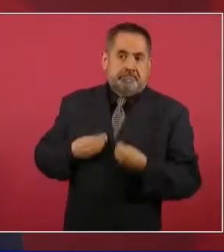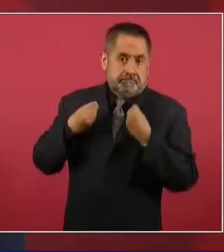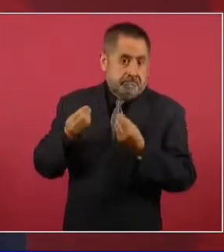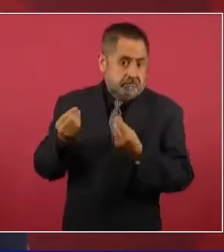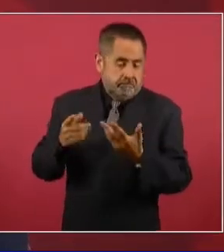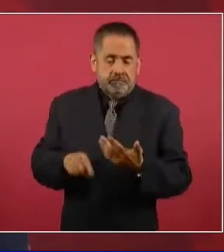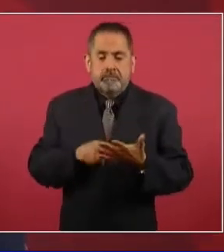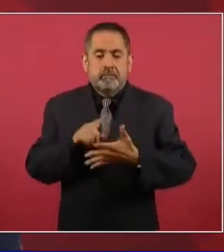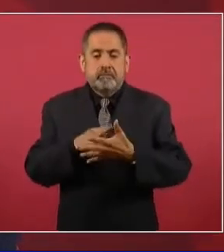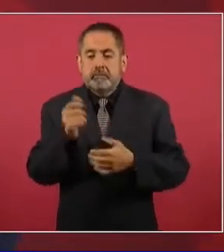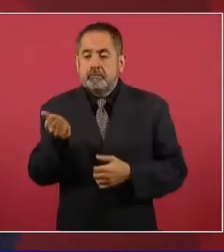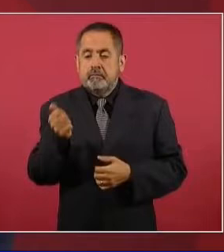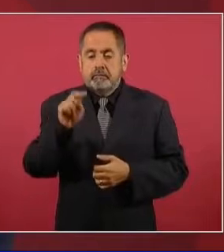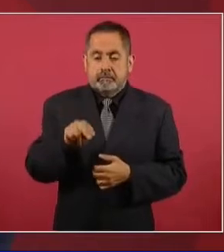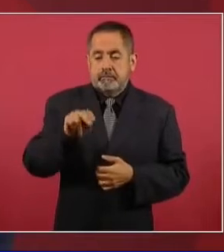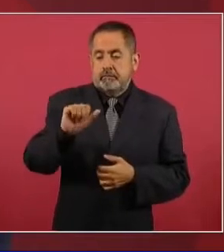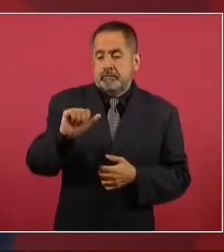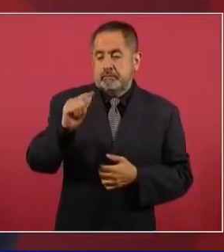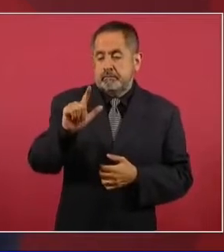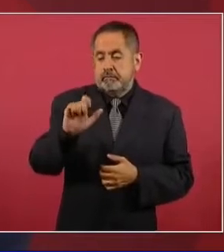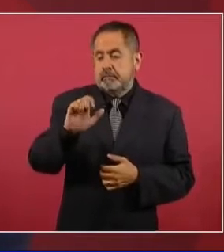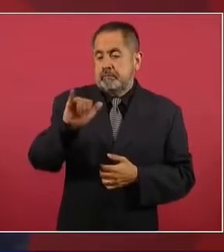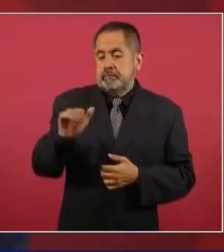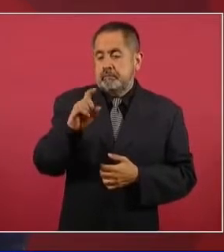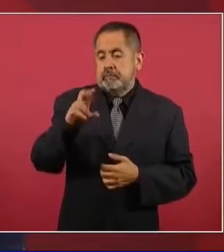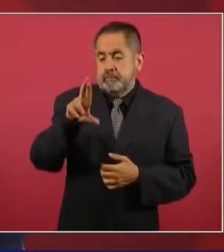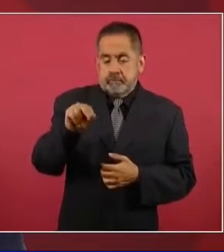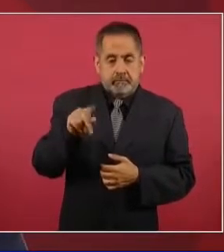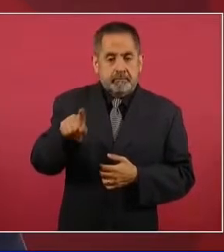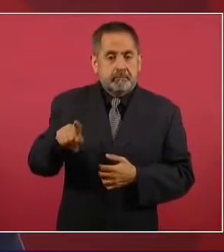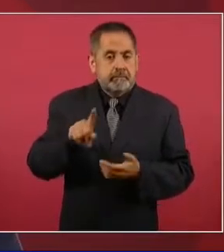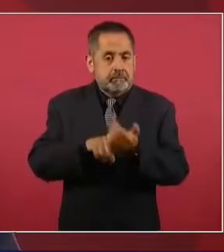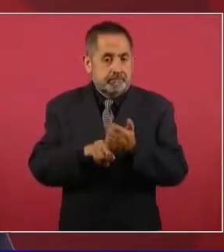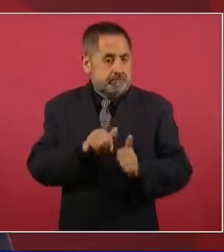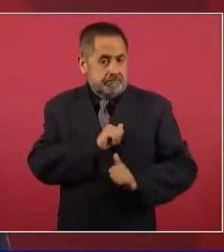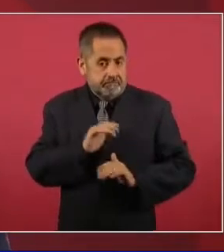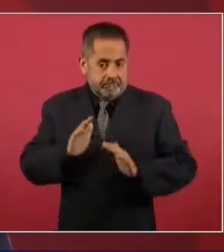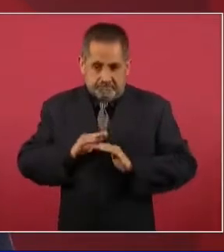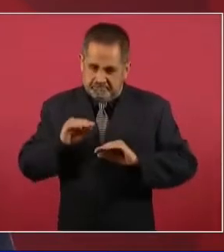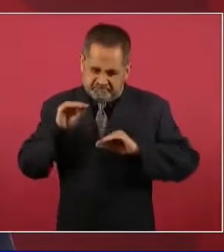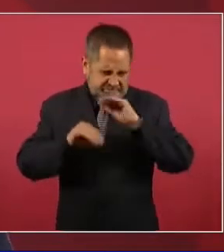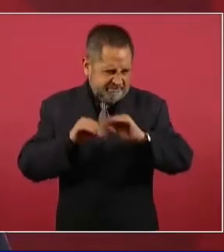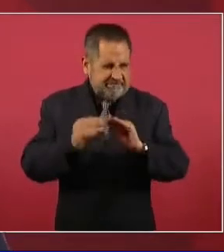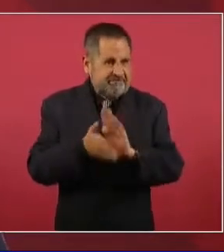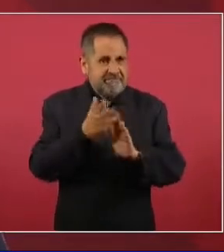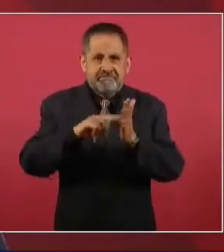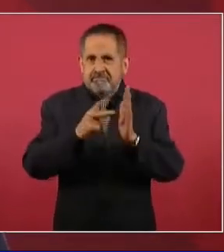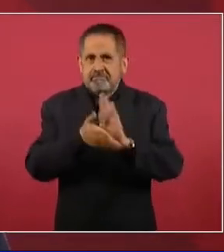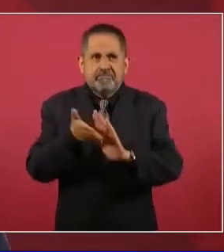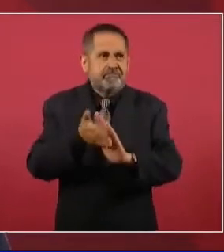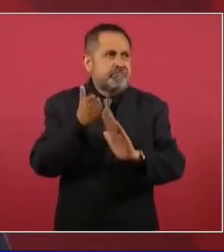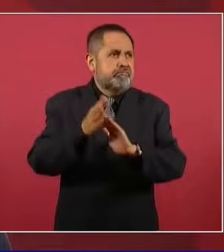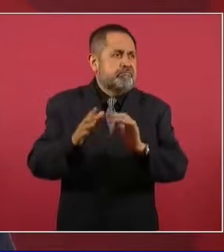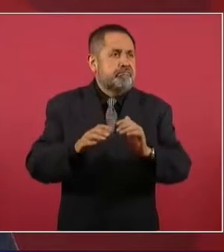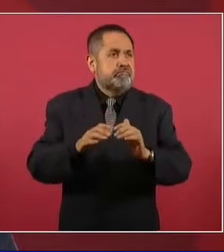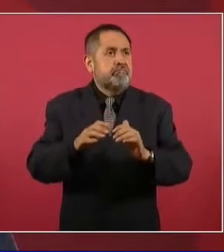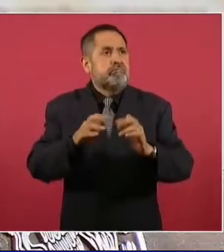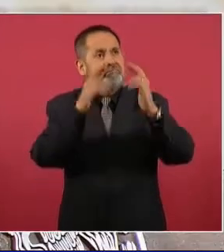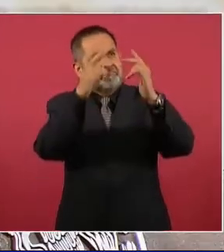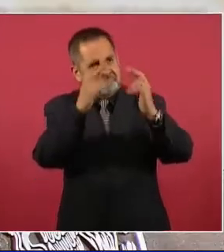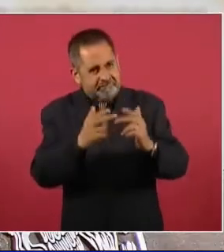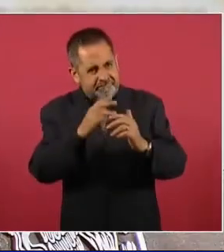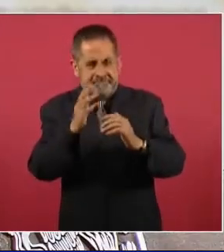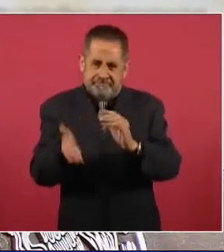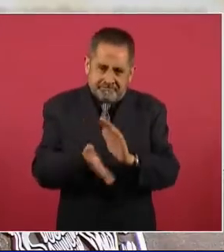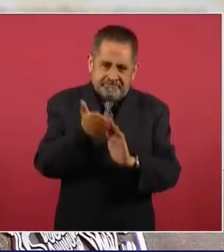caso de San Alejandro, que está el Ejército ya concluyó hace tiempo la demolición y